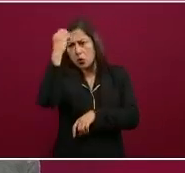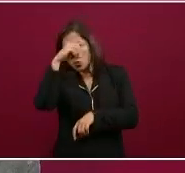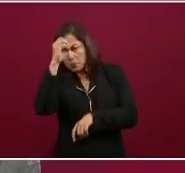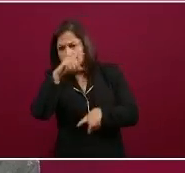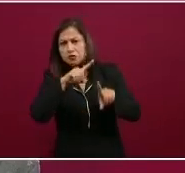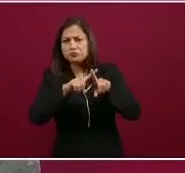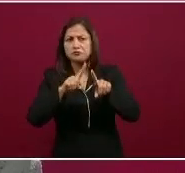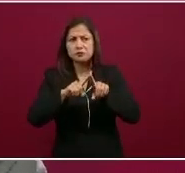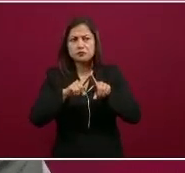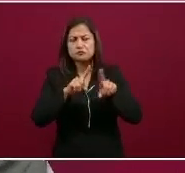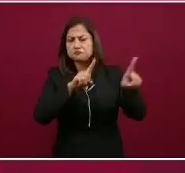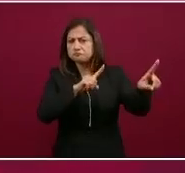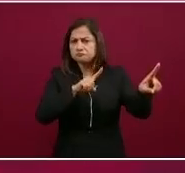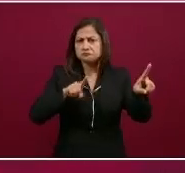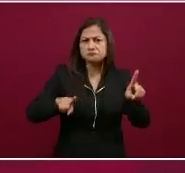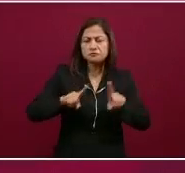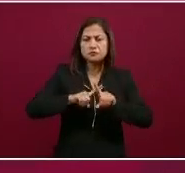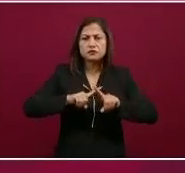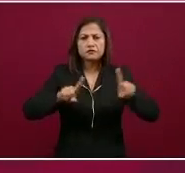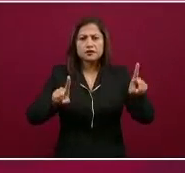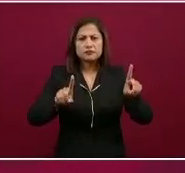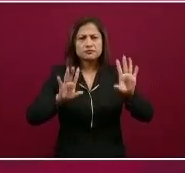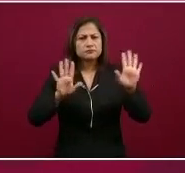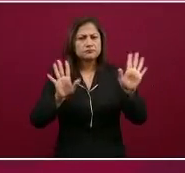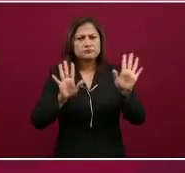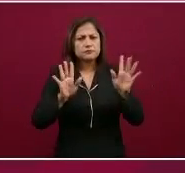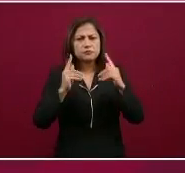sobre esta medida de aumentar